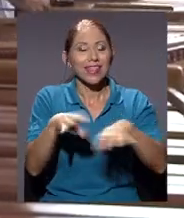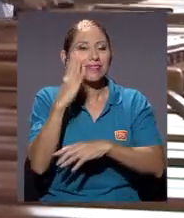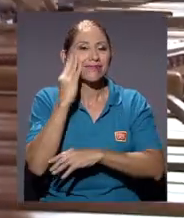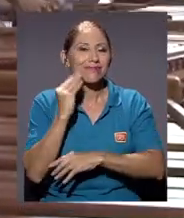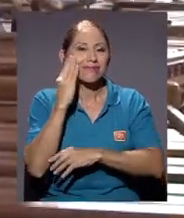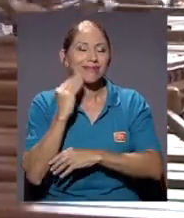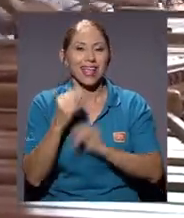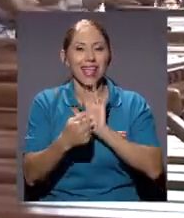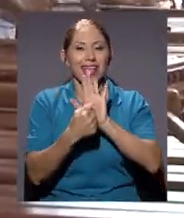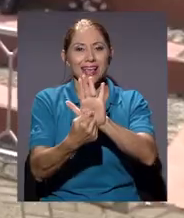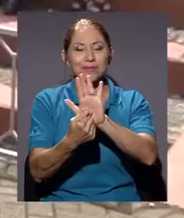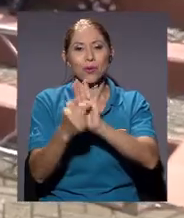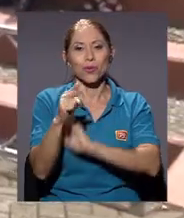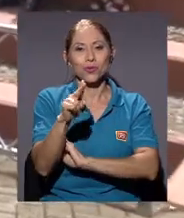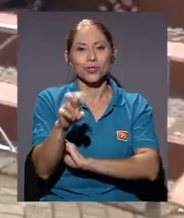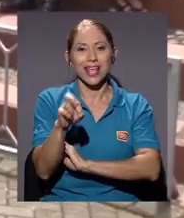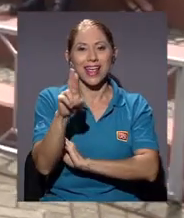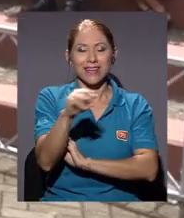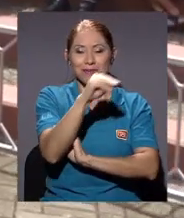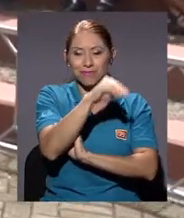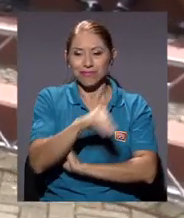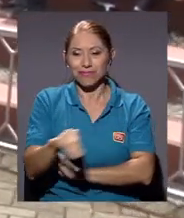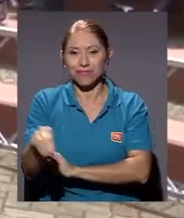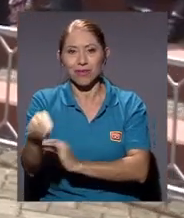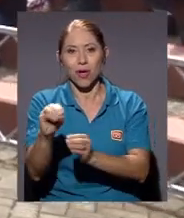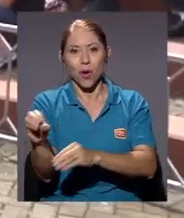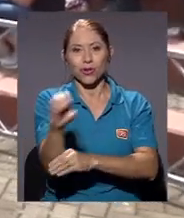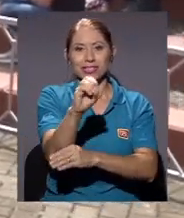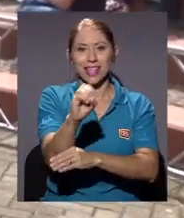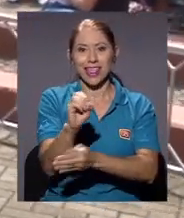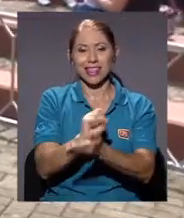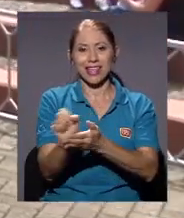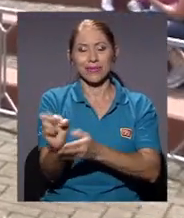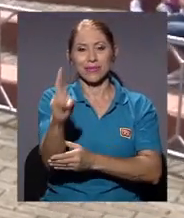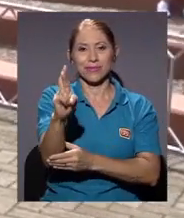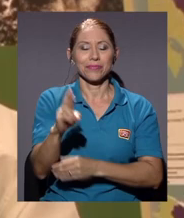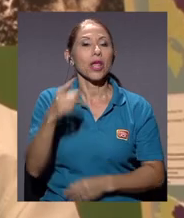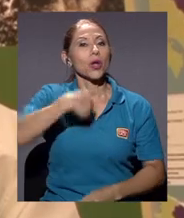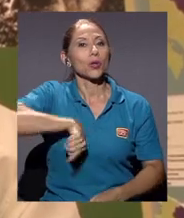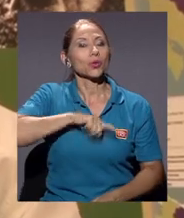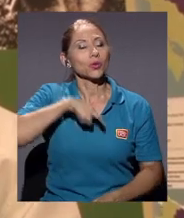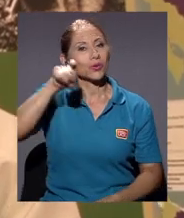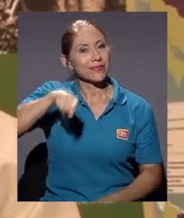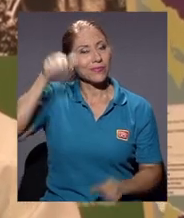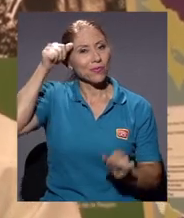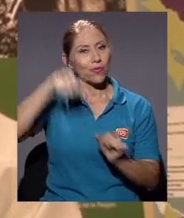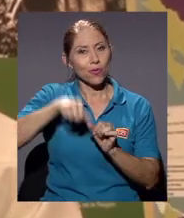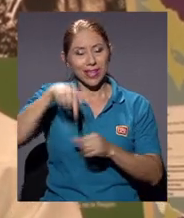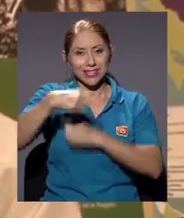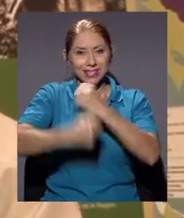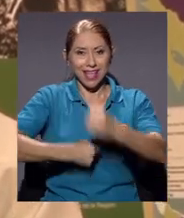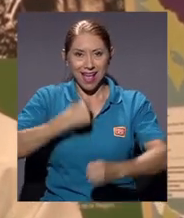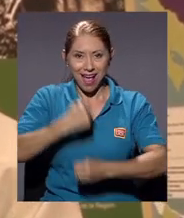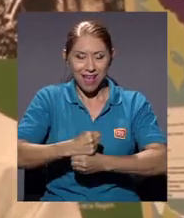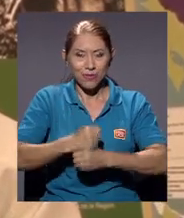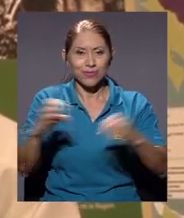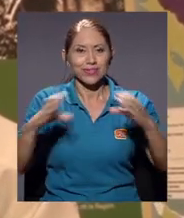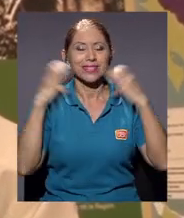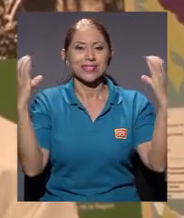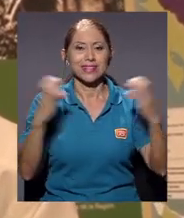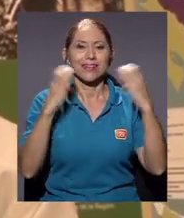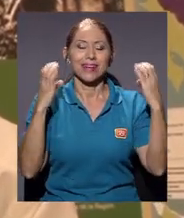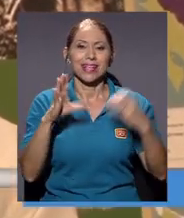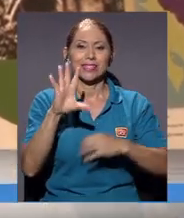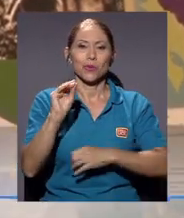en la Expo UCR que se trasladó hasta la sede regional de Occidente. Tenemos que recordar que este año se celebran los